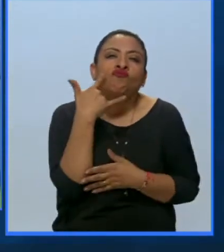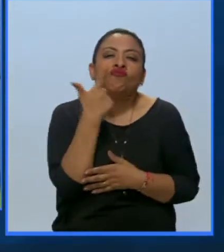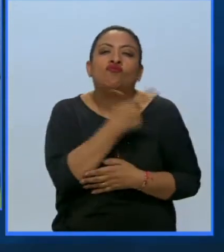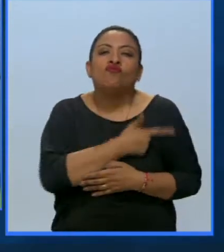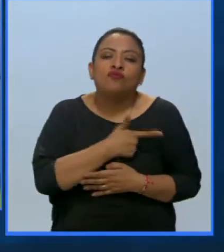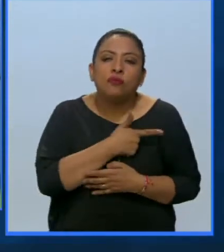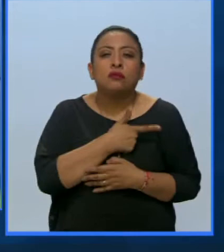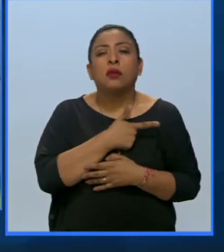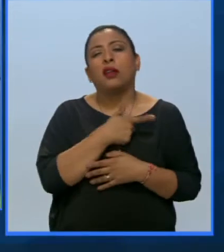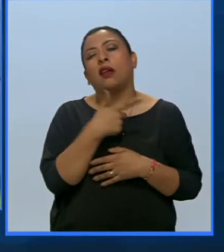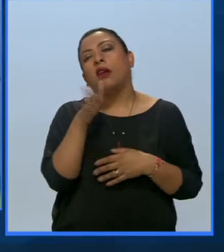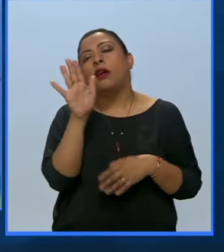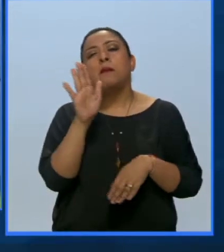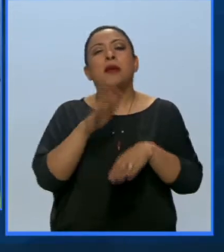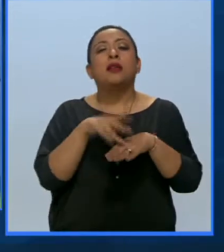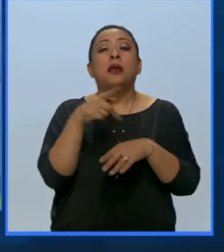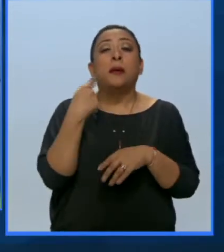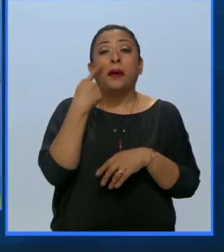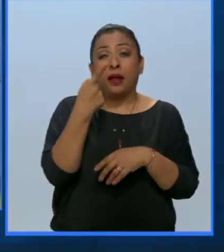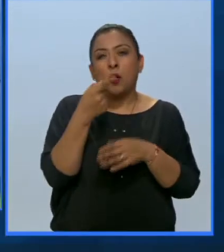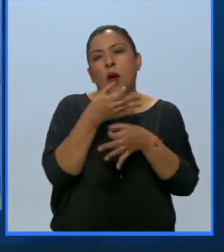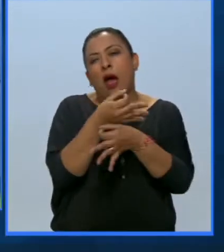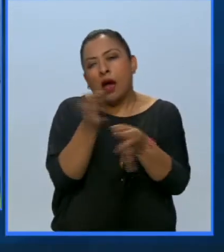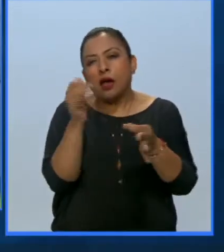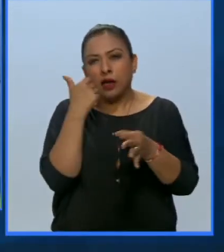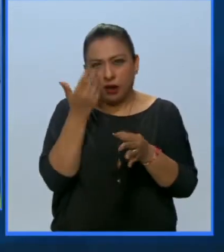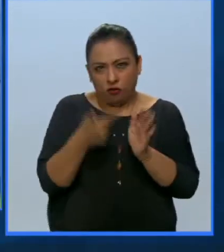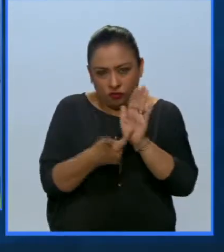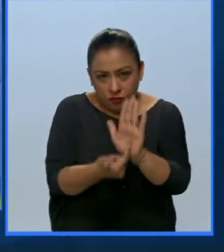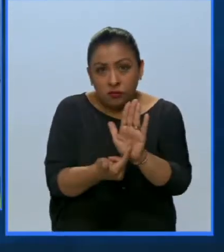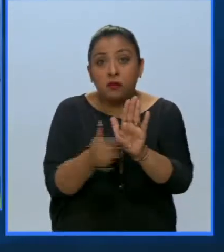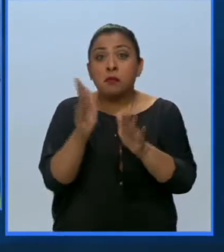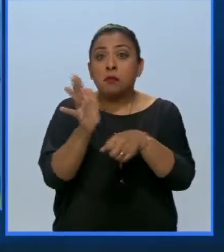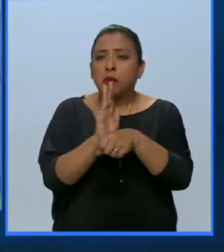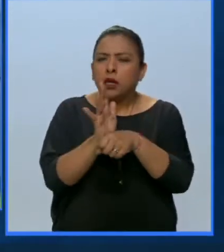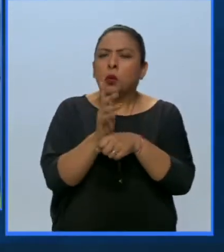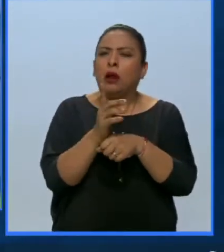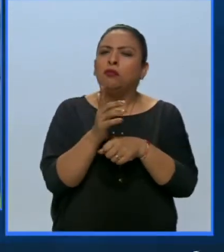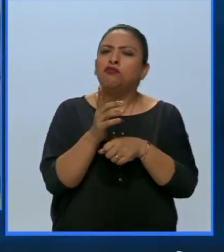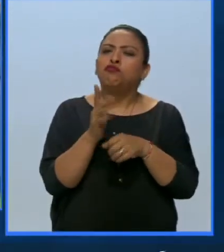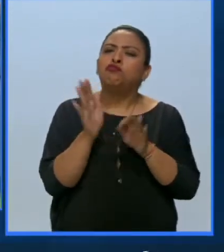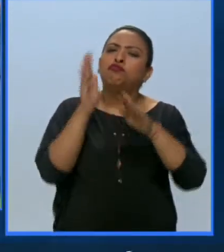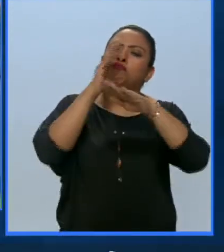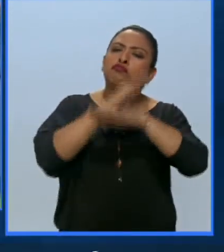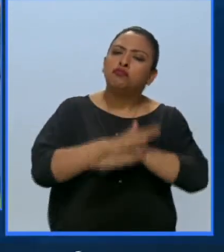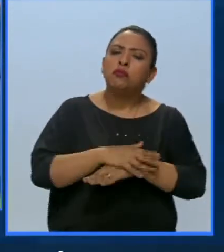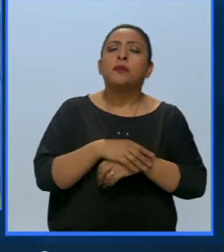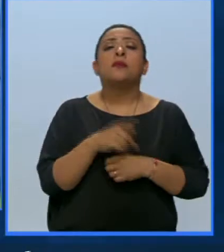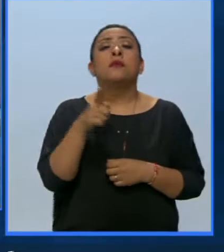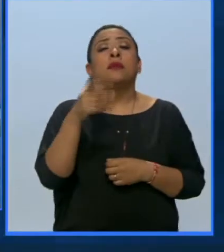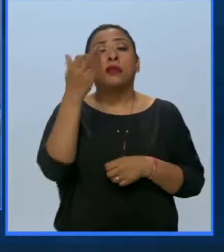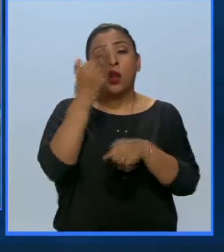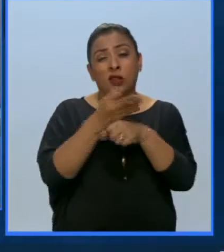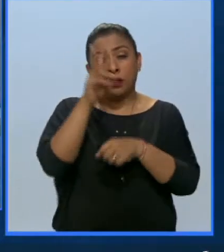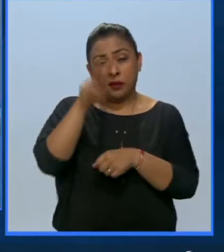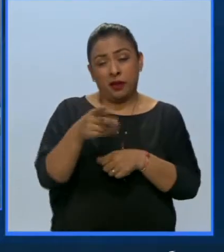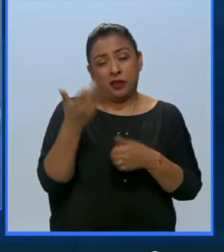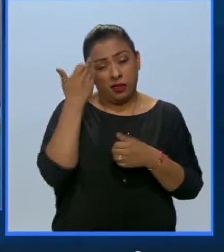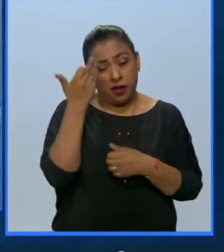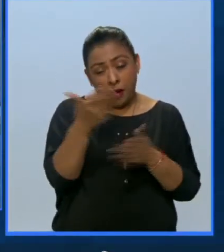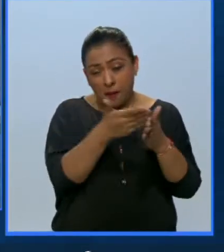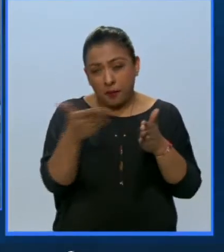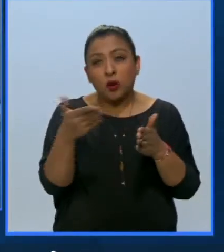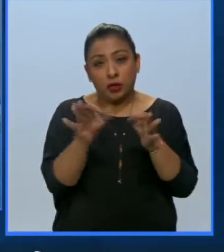allá de este mensaje que queremos dar, pues es una película para disfrutar. Y que pues, llegue en un momento crítico, pero